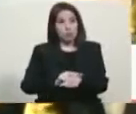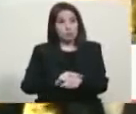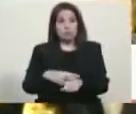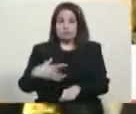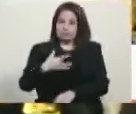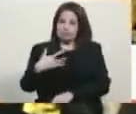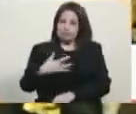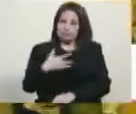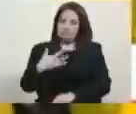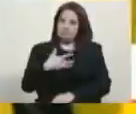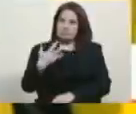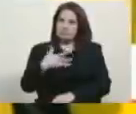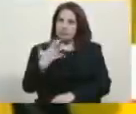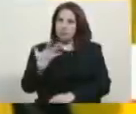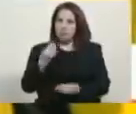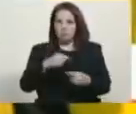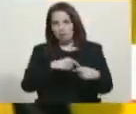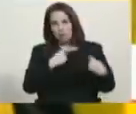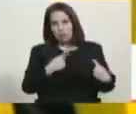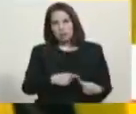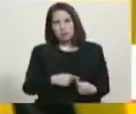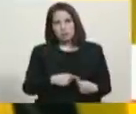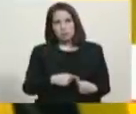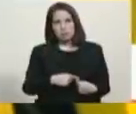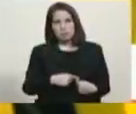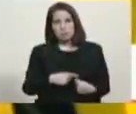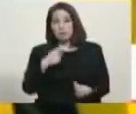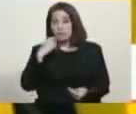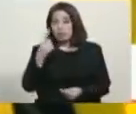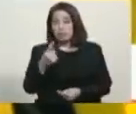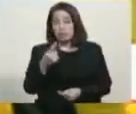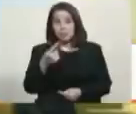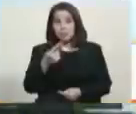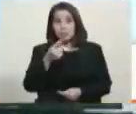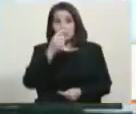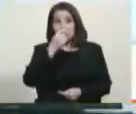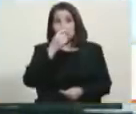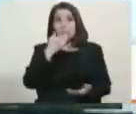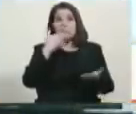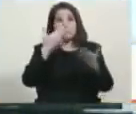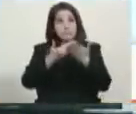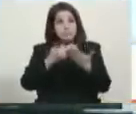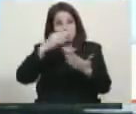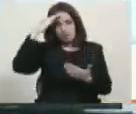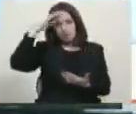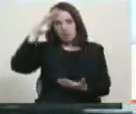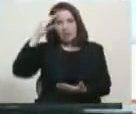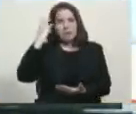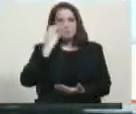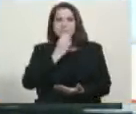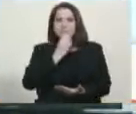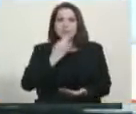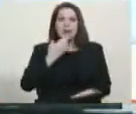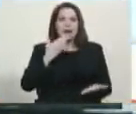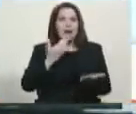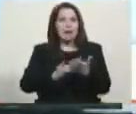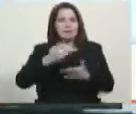sintamos desde nuestro corazón y digamos, gracias Fidel, gracias Chávez,